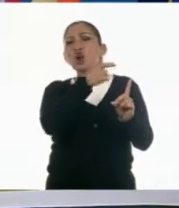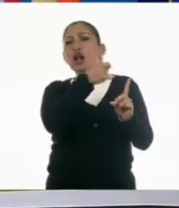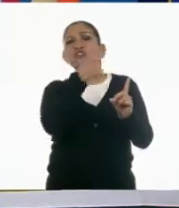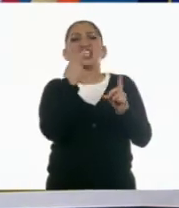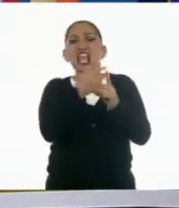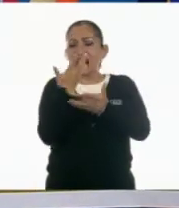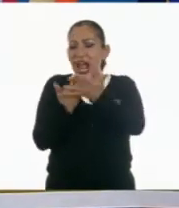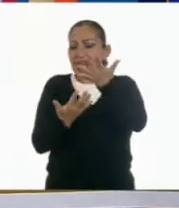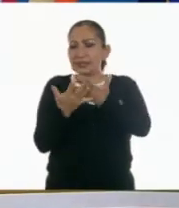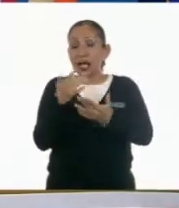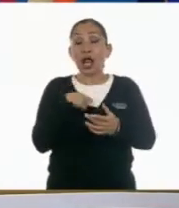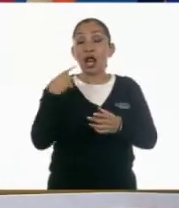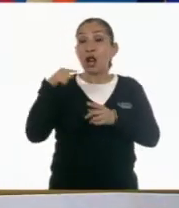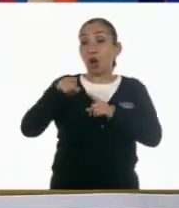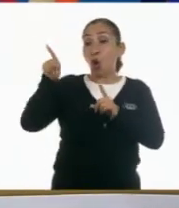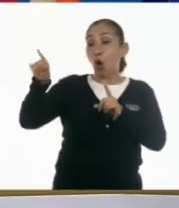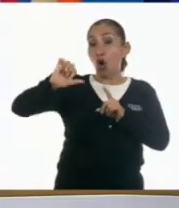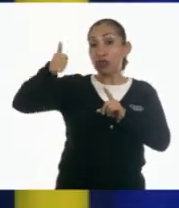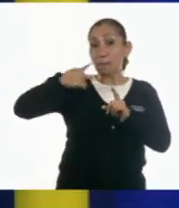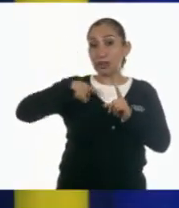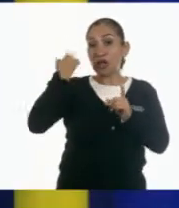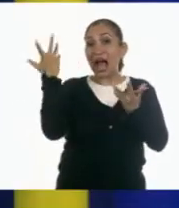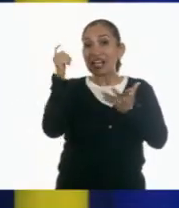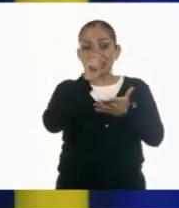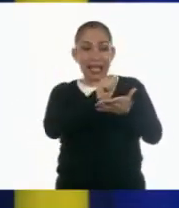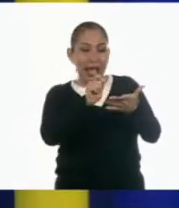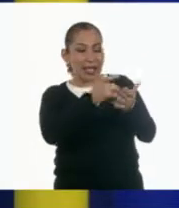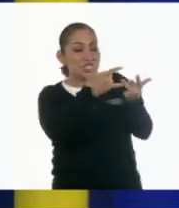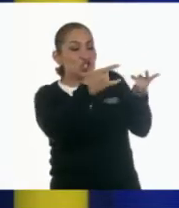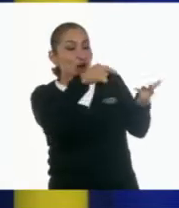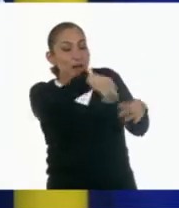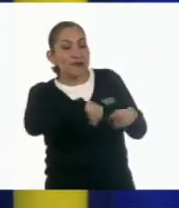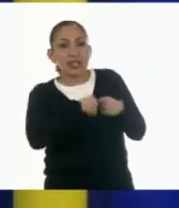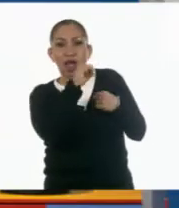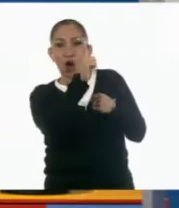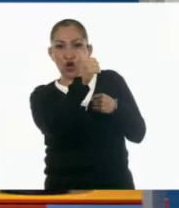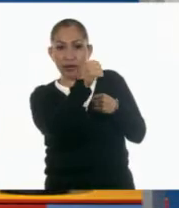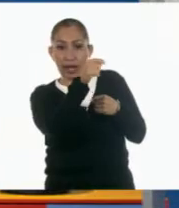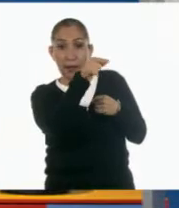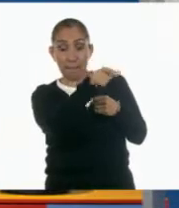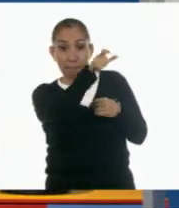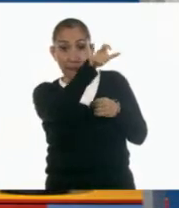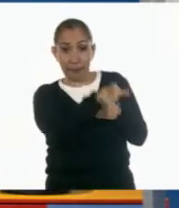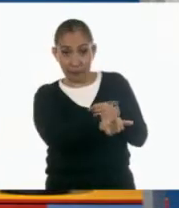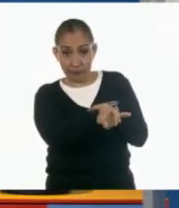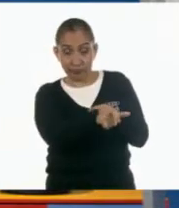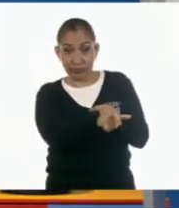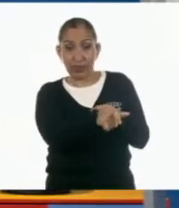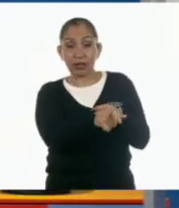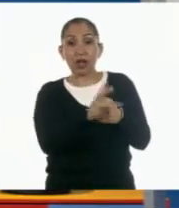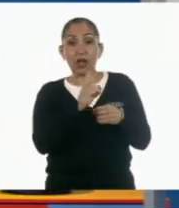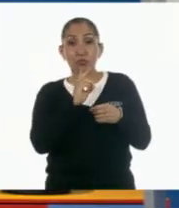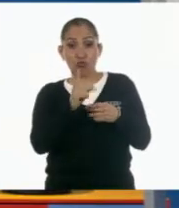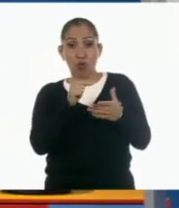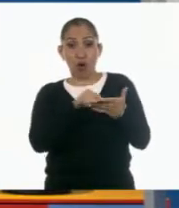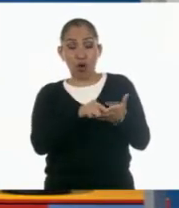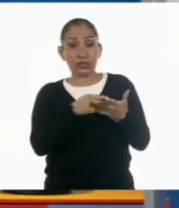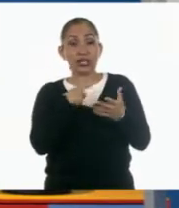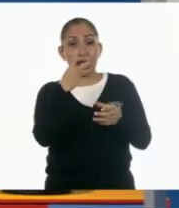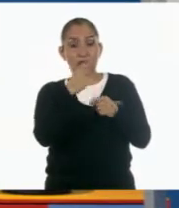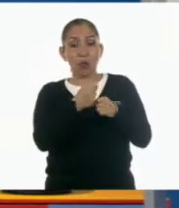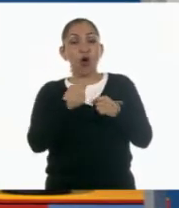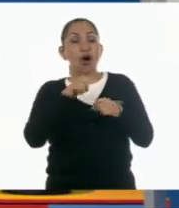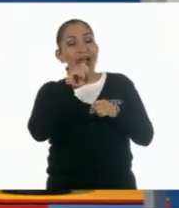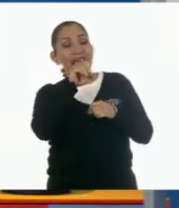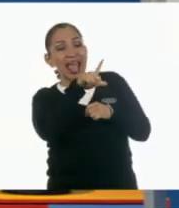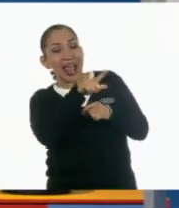biográfico? Lo escribe una tercera persona. Así es. Y la persona, la voz gramatical, va a ser en tercera